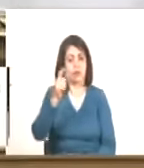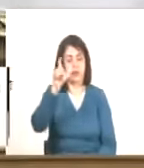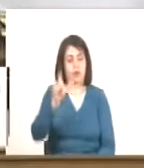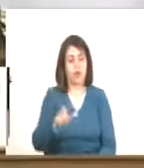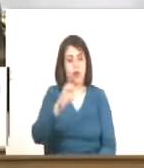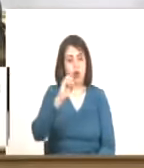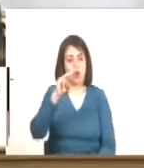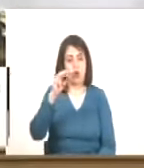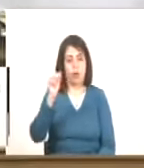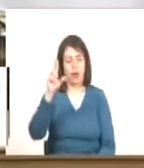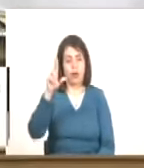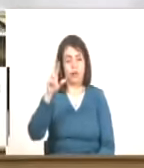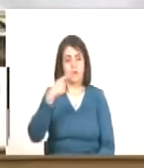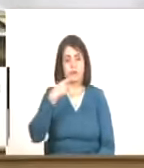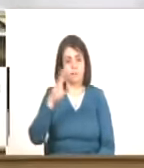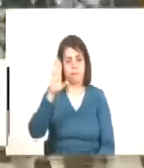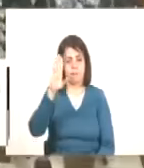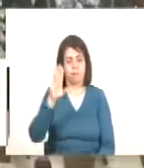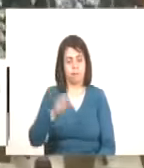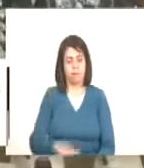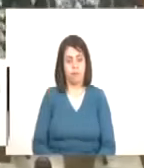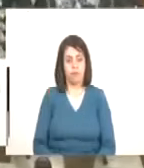Marávila.